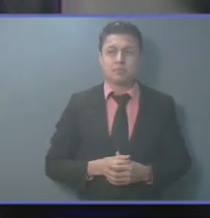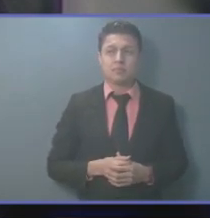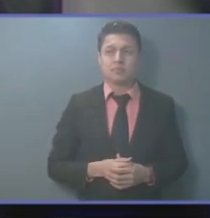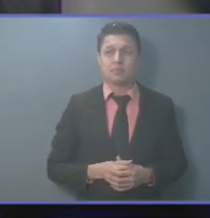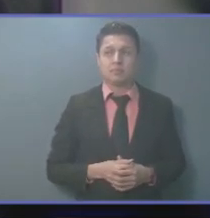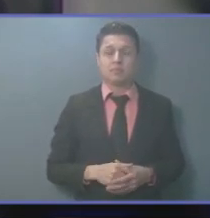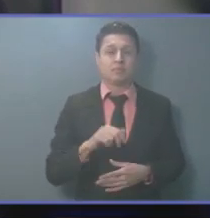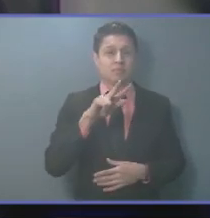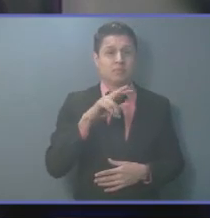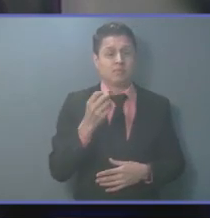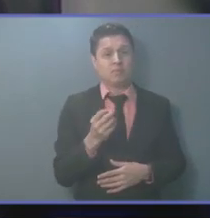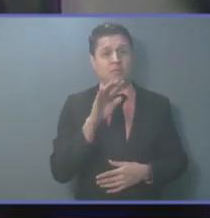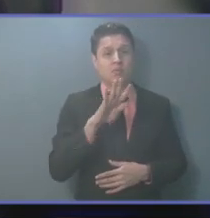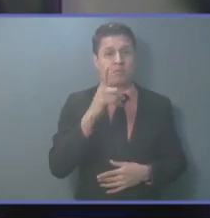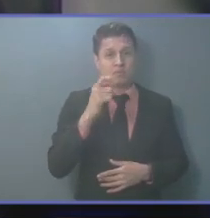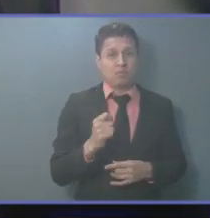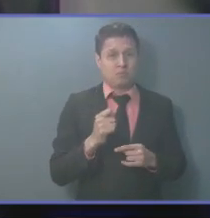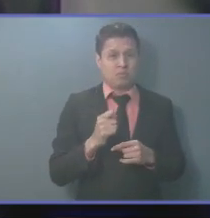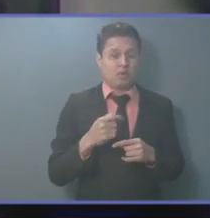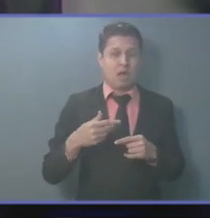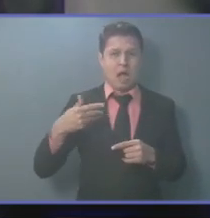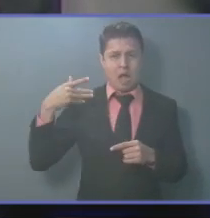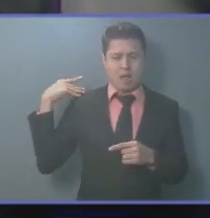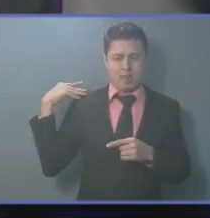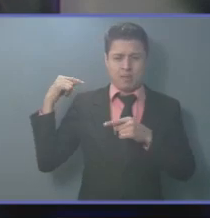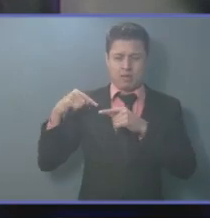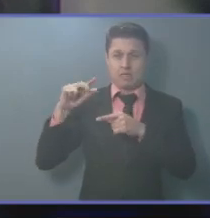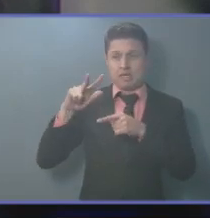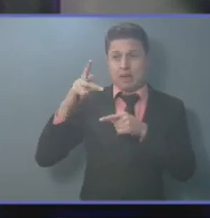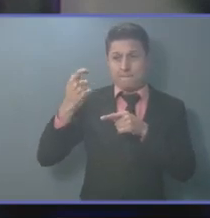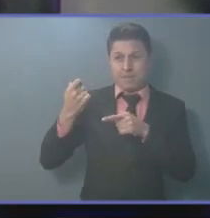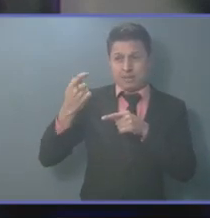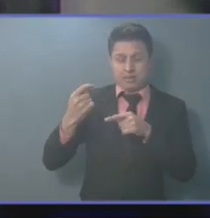3, 4 meses después son parte de las estadísticas